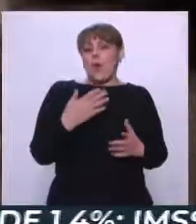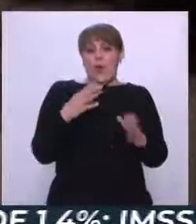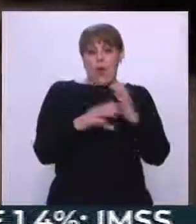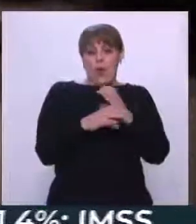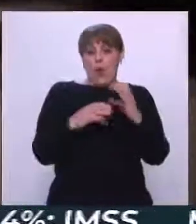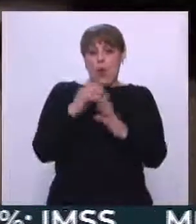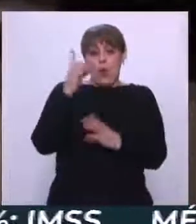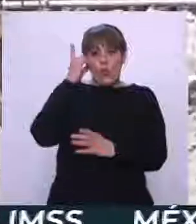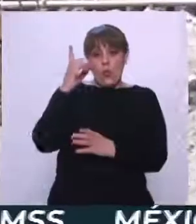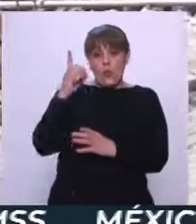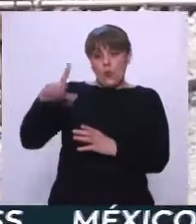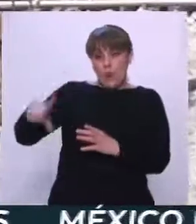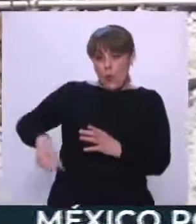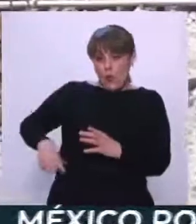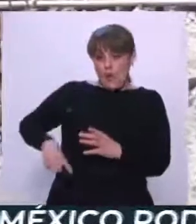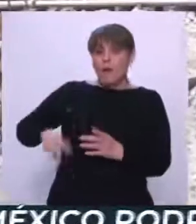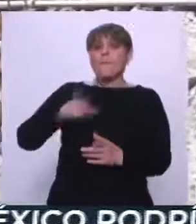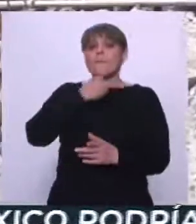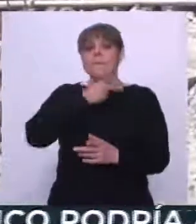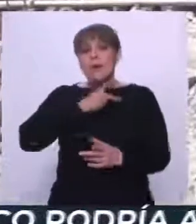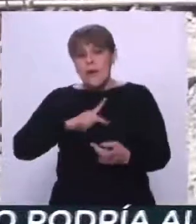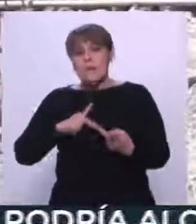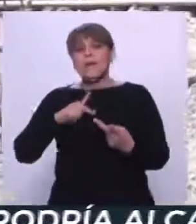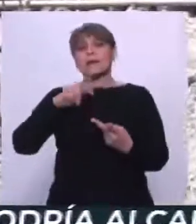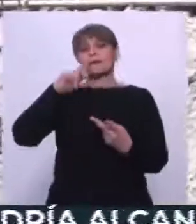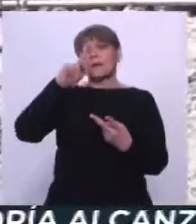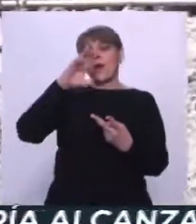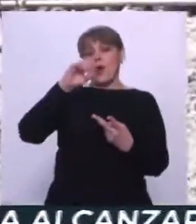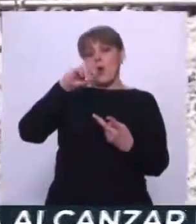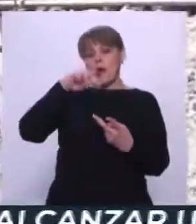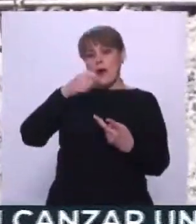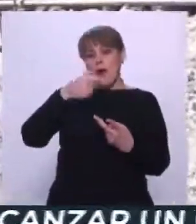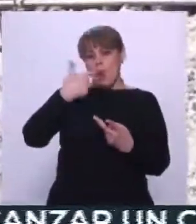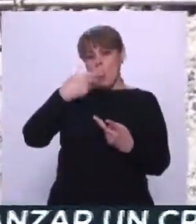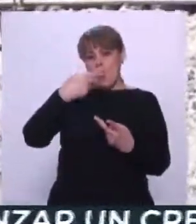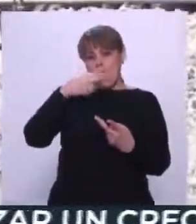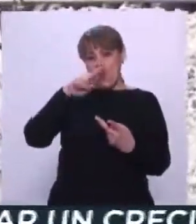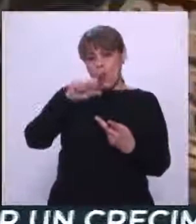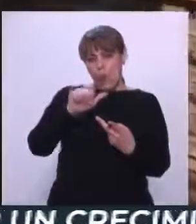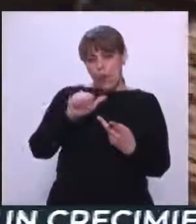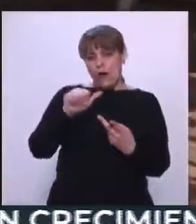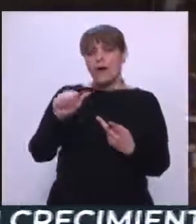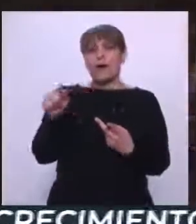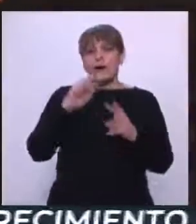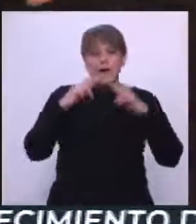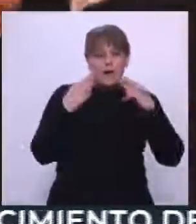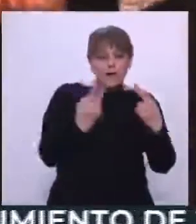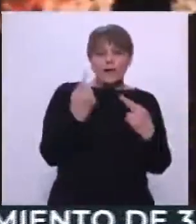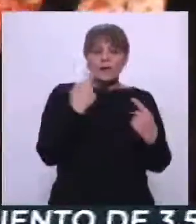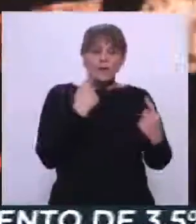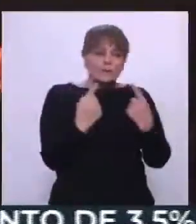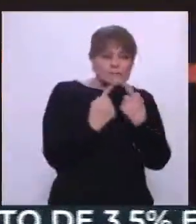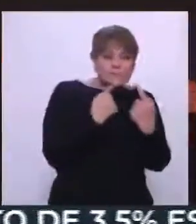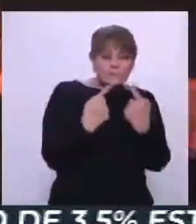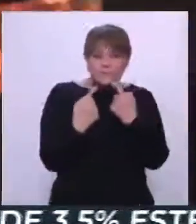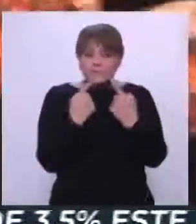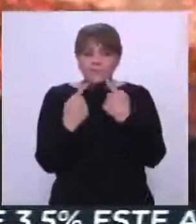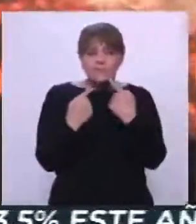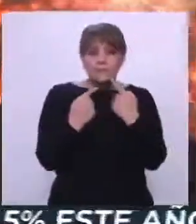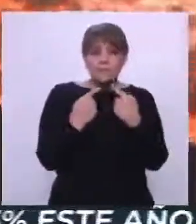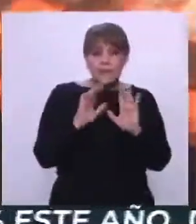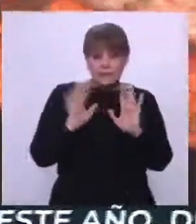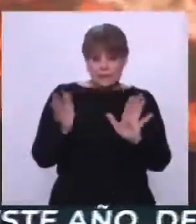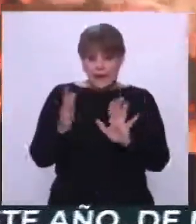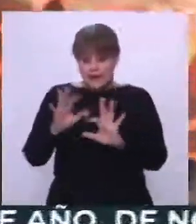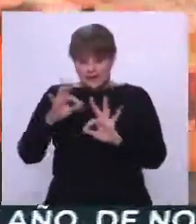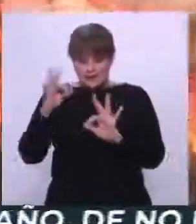nación, con Pemex, con Conagua incluso, porque también se hablaba en esas juntas, en esas reuniones previo a que llegaran al